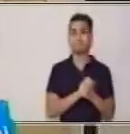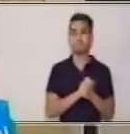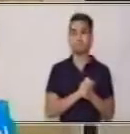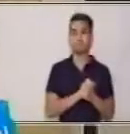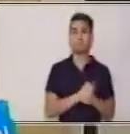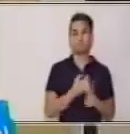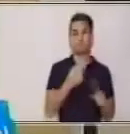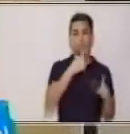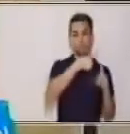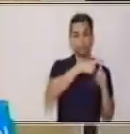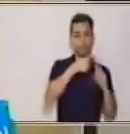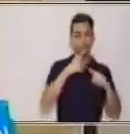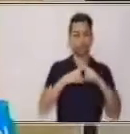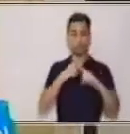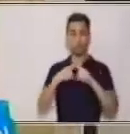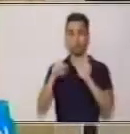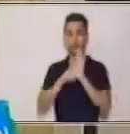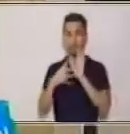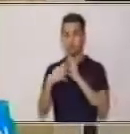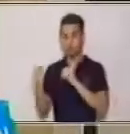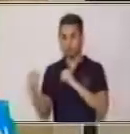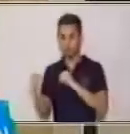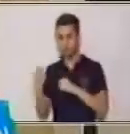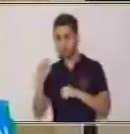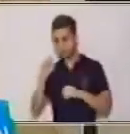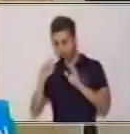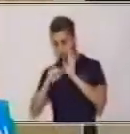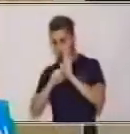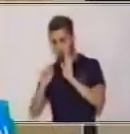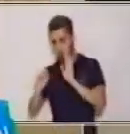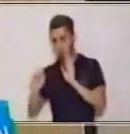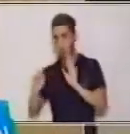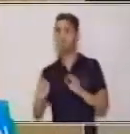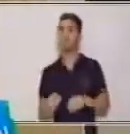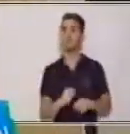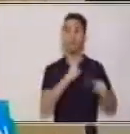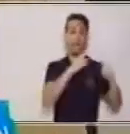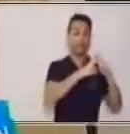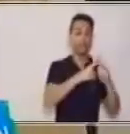menos, menos, X por Y,